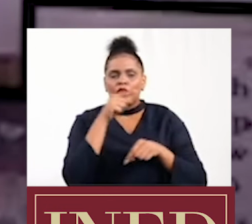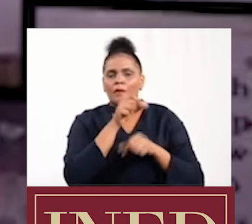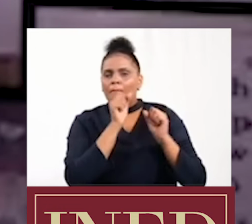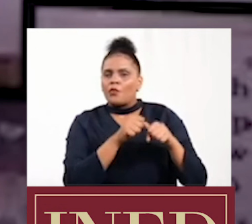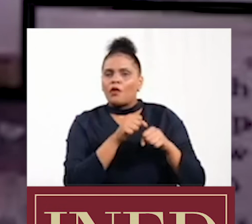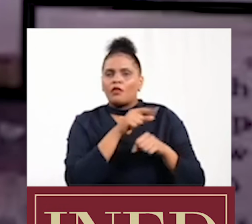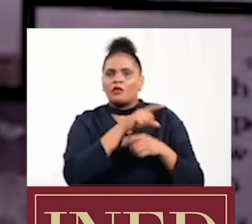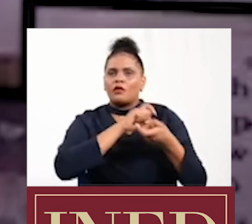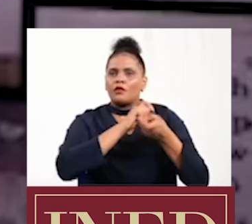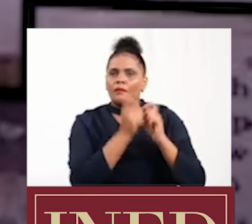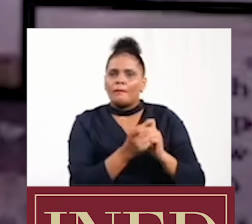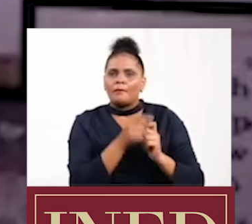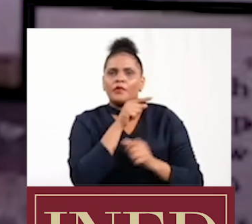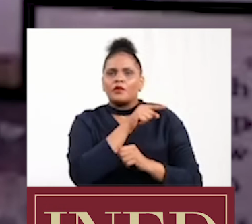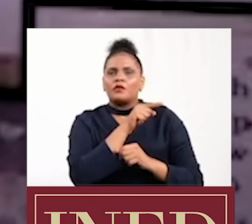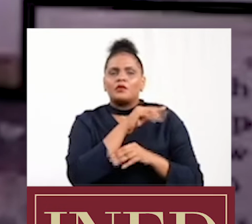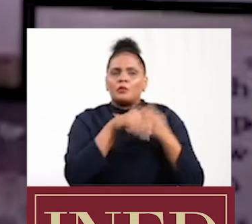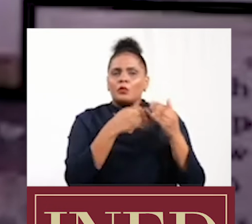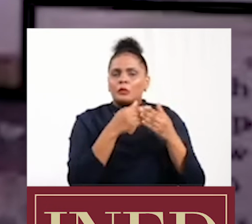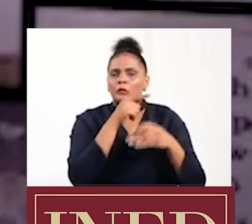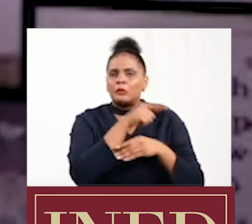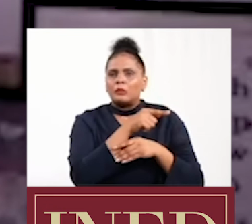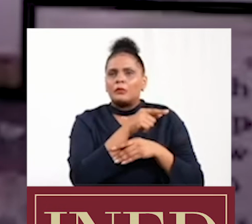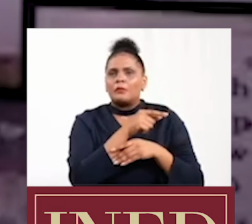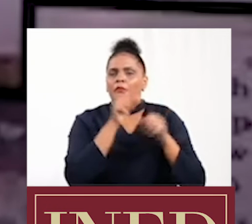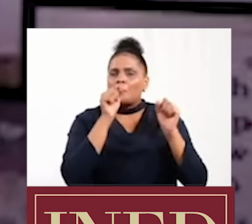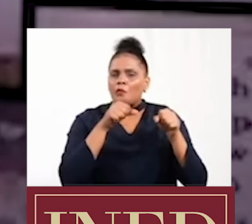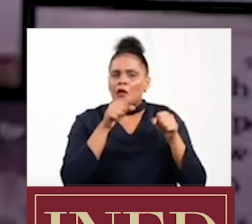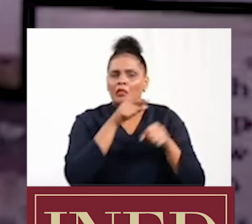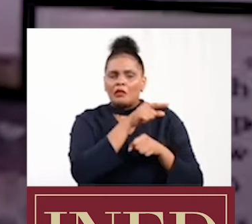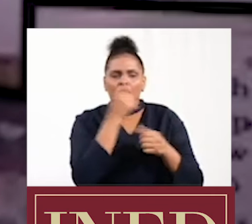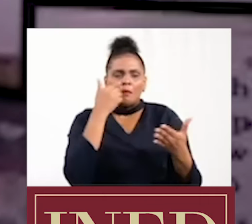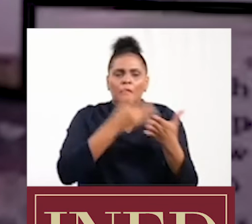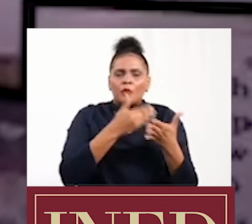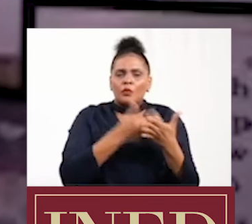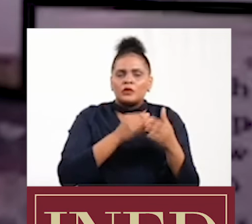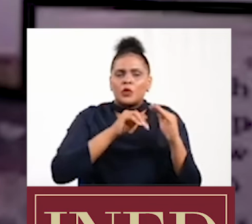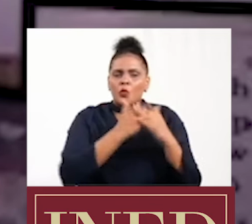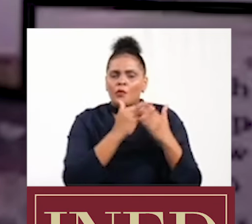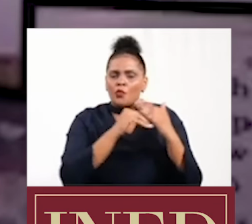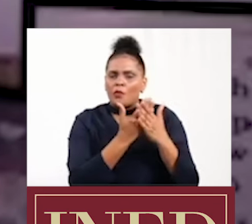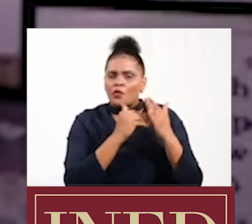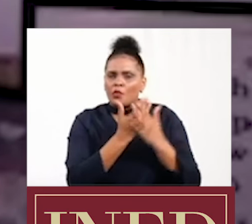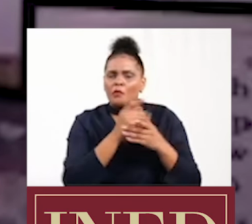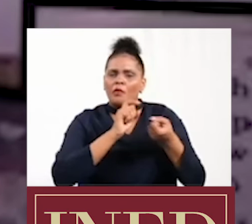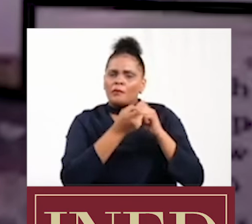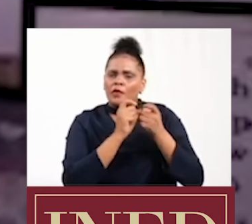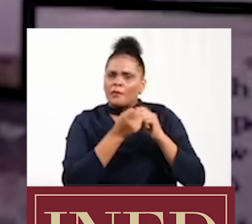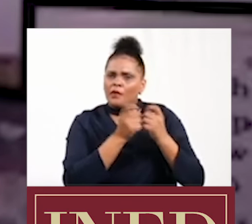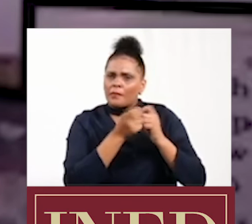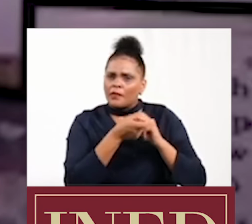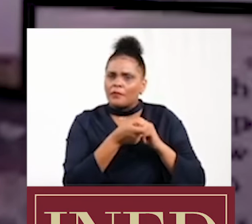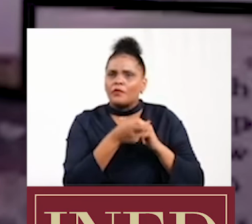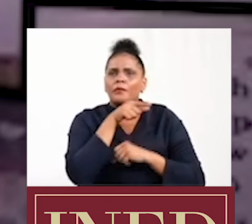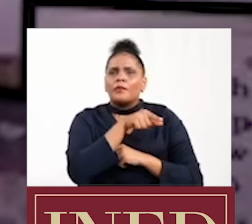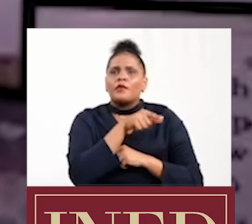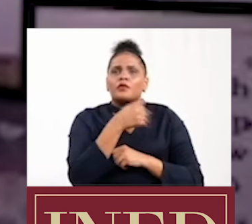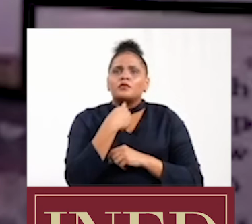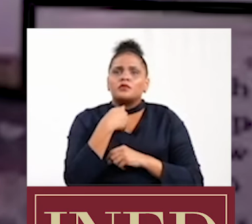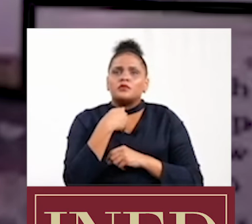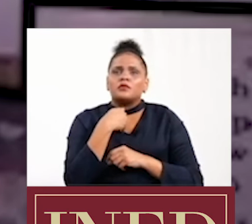electorado a diferentes sectores del electorado puede tener nuevas propuestas en el sentido yo creo que también el partido tiene que mirarlo